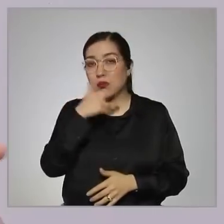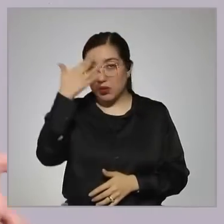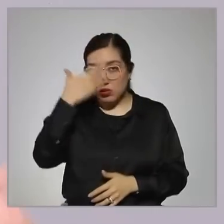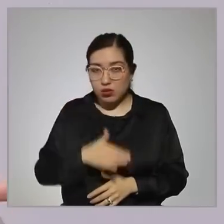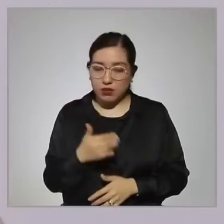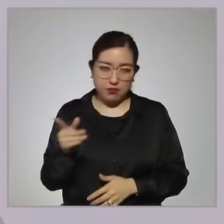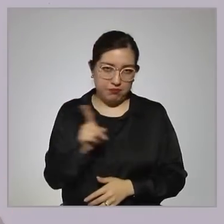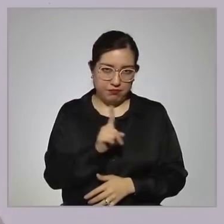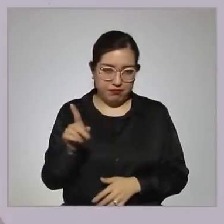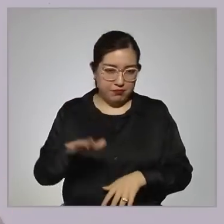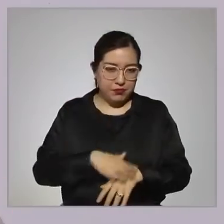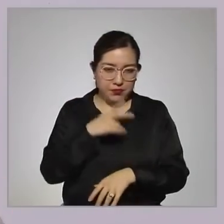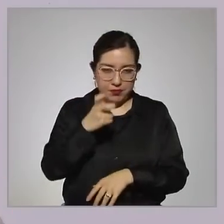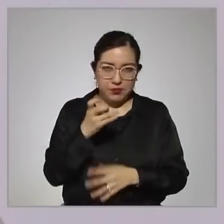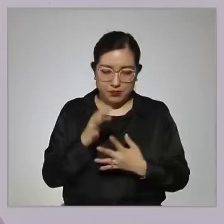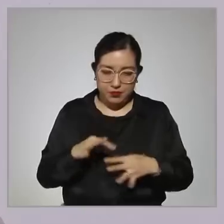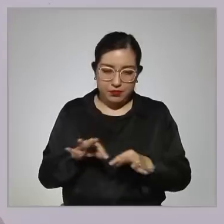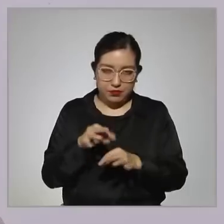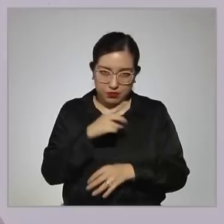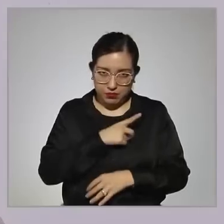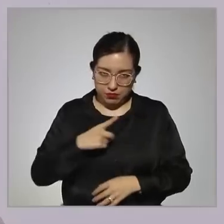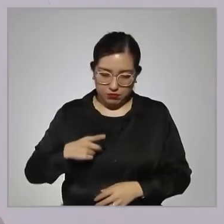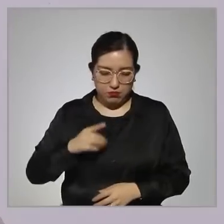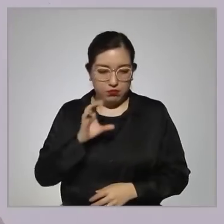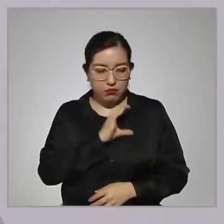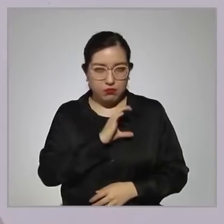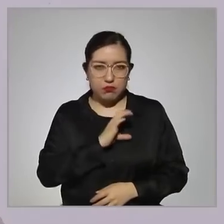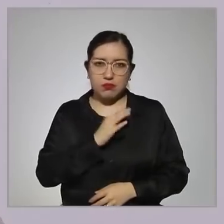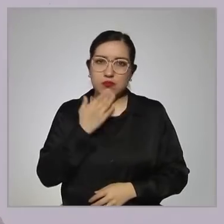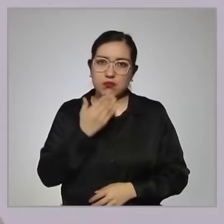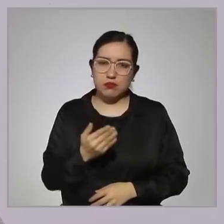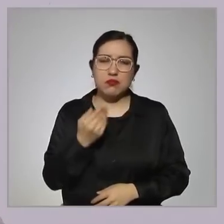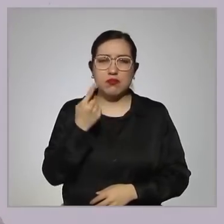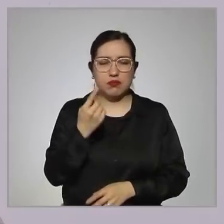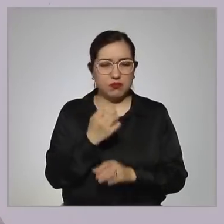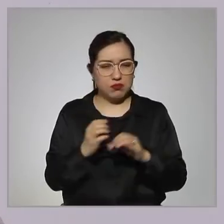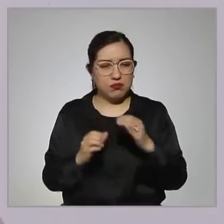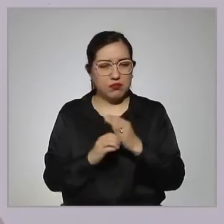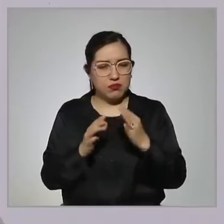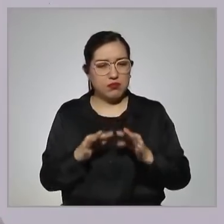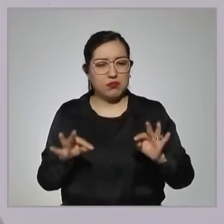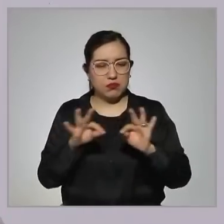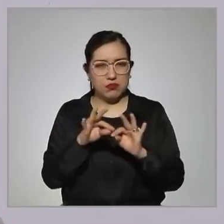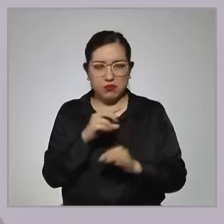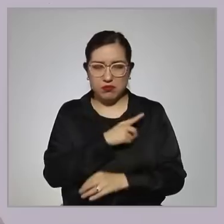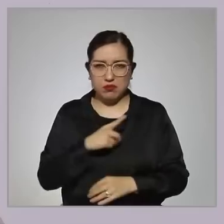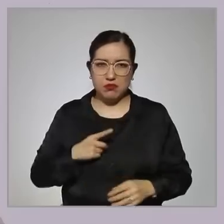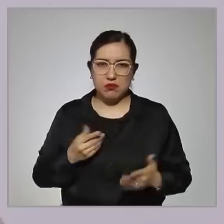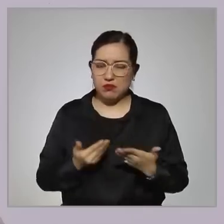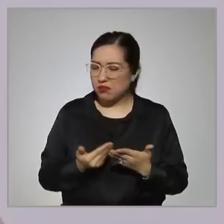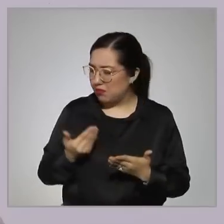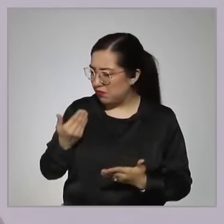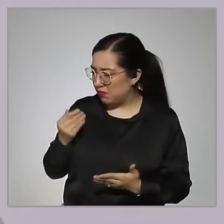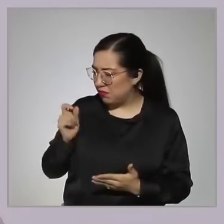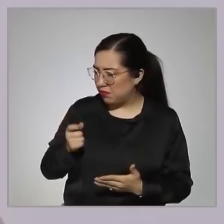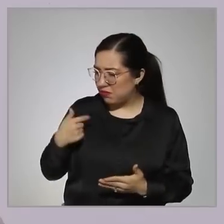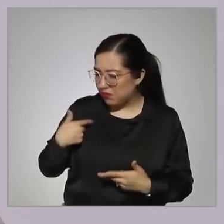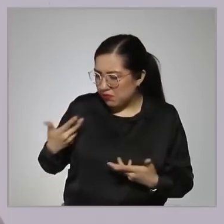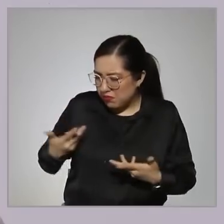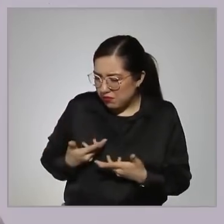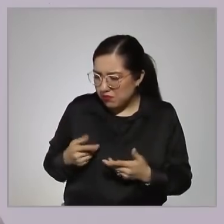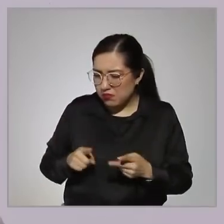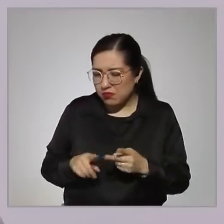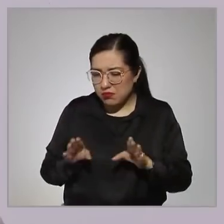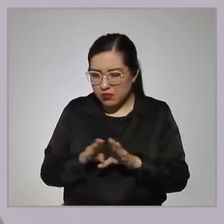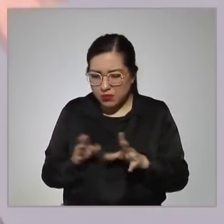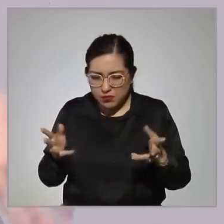eso, pues es importante, sí, quererse y todo eso. Y creo que un ejercicio importante es ver en retrospectiva lo que eres, lo que has hecho, cómo te has